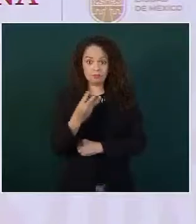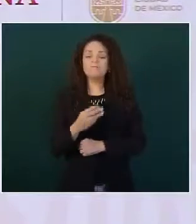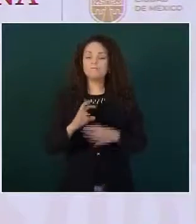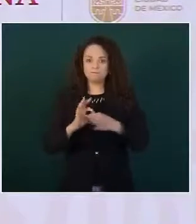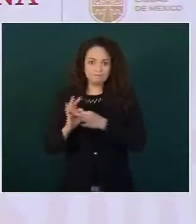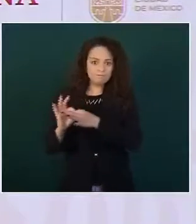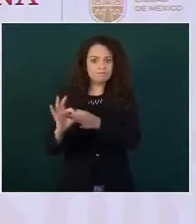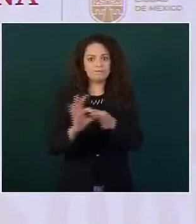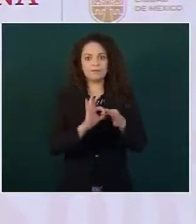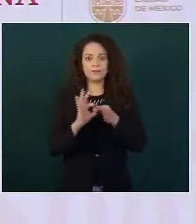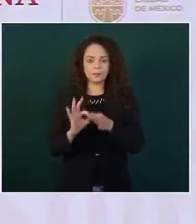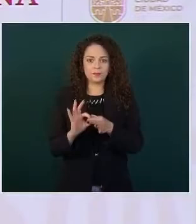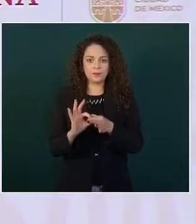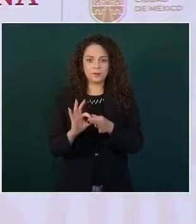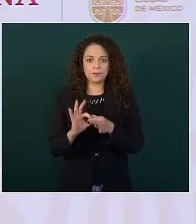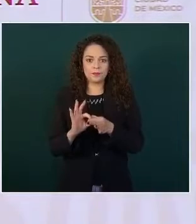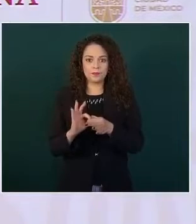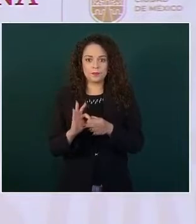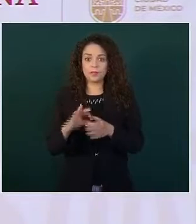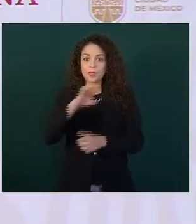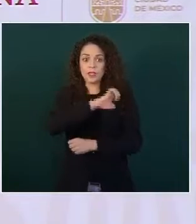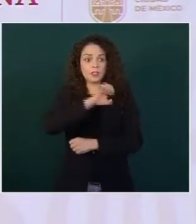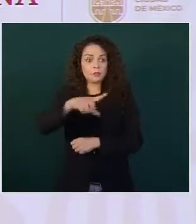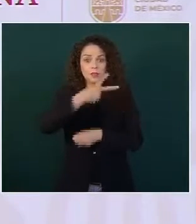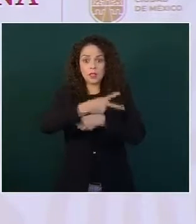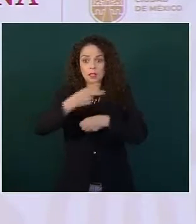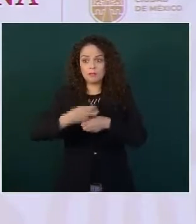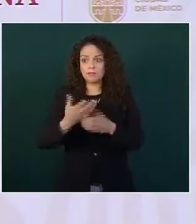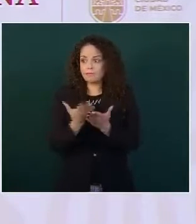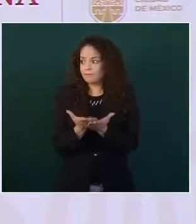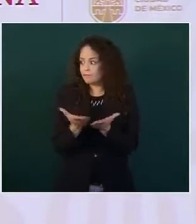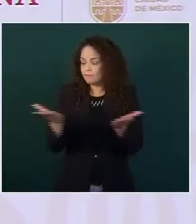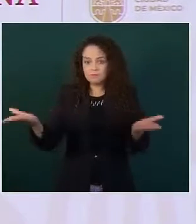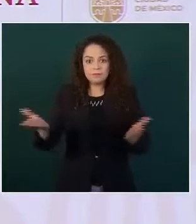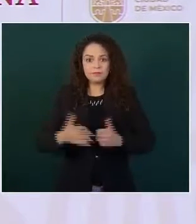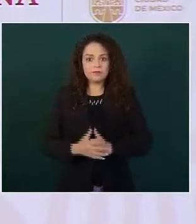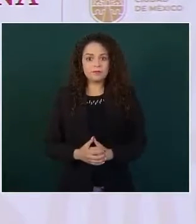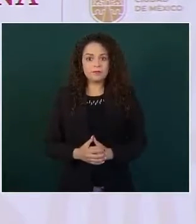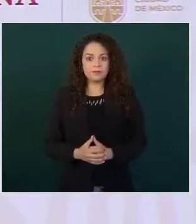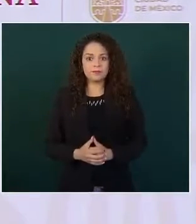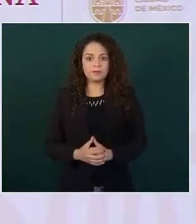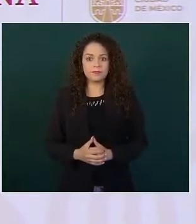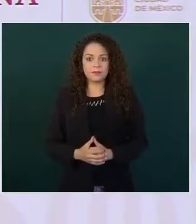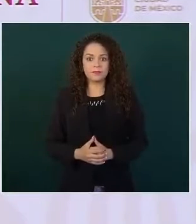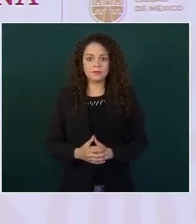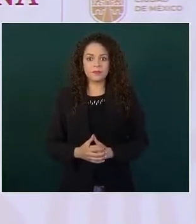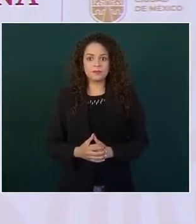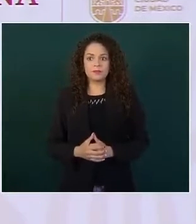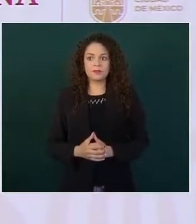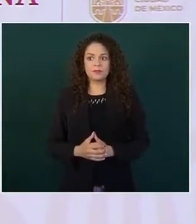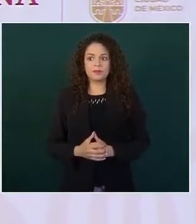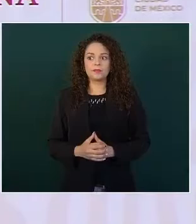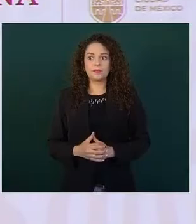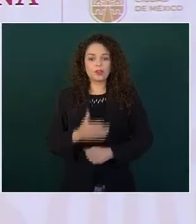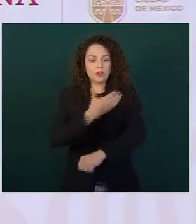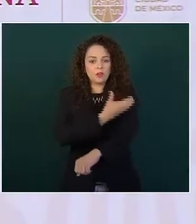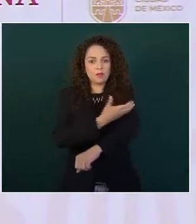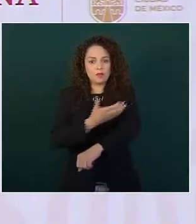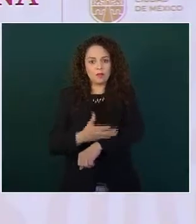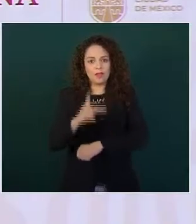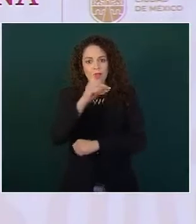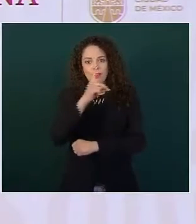amigas. Invitados especiales, compañeros de armas, familias que